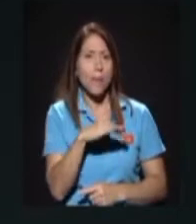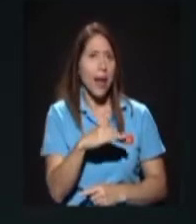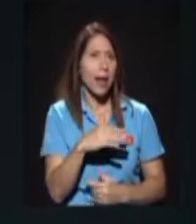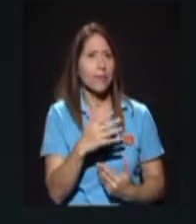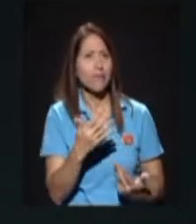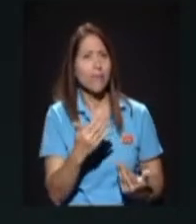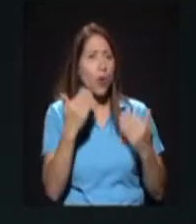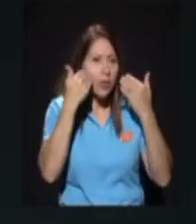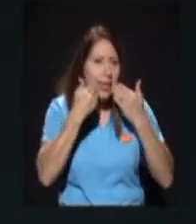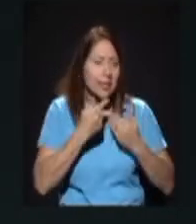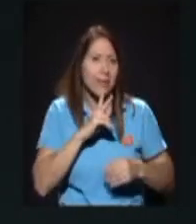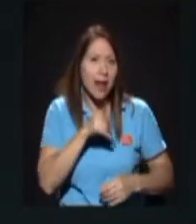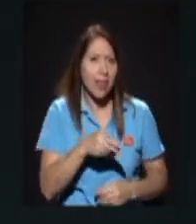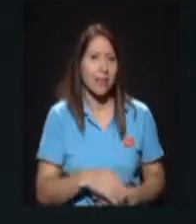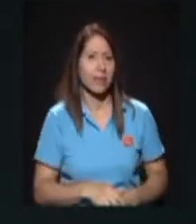una triste realidad.